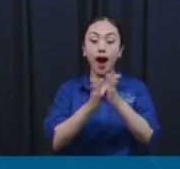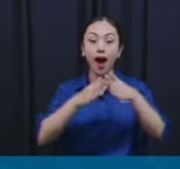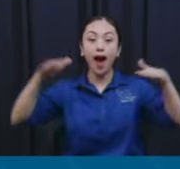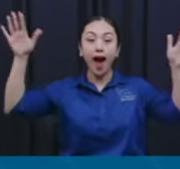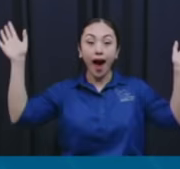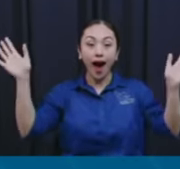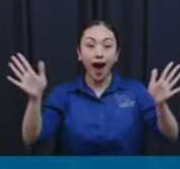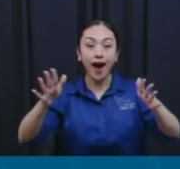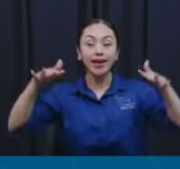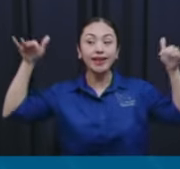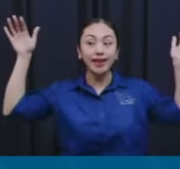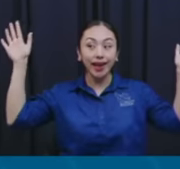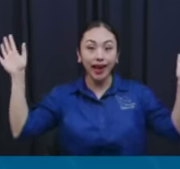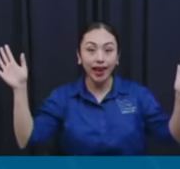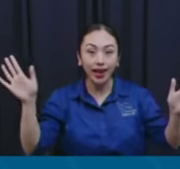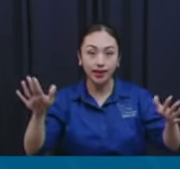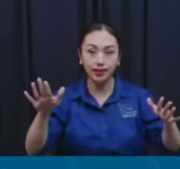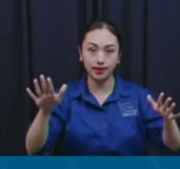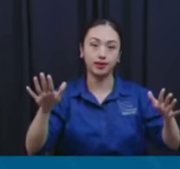Ángeles